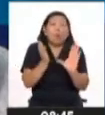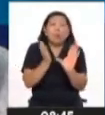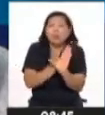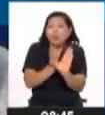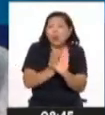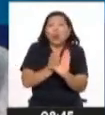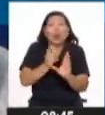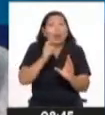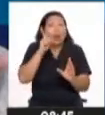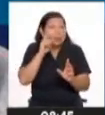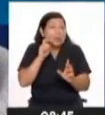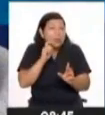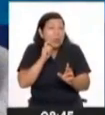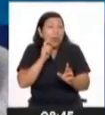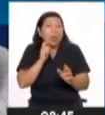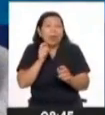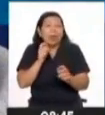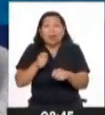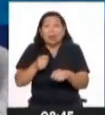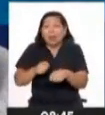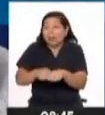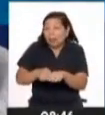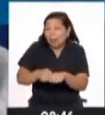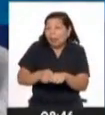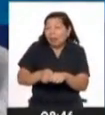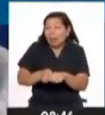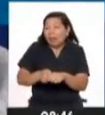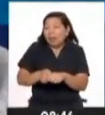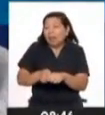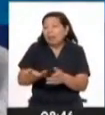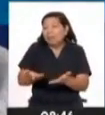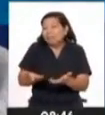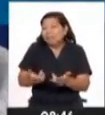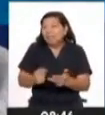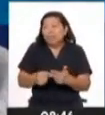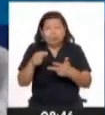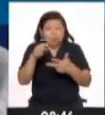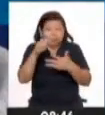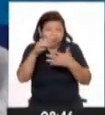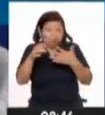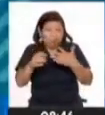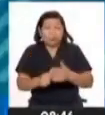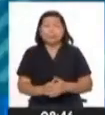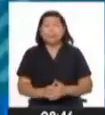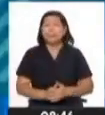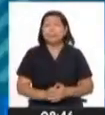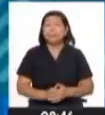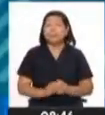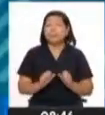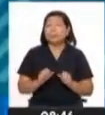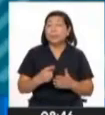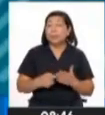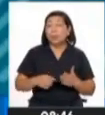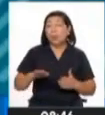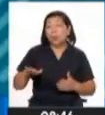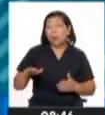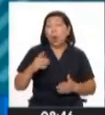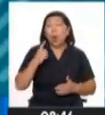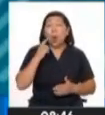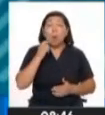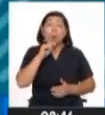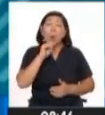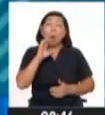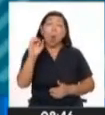psicológica, sexual, la trata de personas es un tipo de violencia, ¿no? Entre otras. Si es que un niño, una